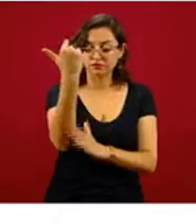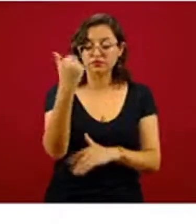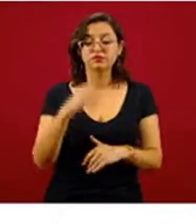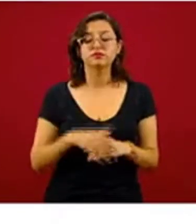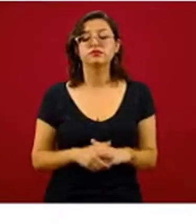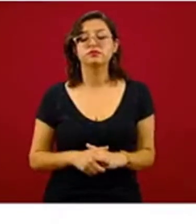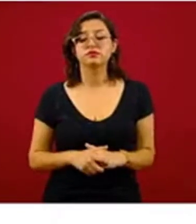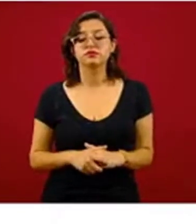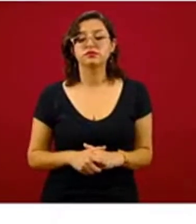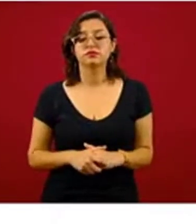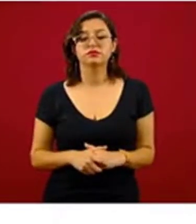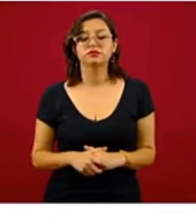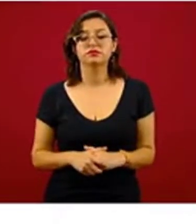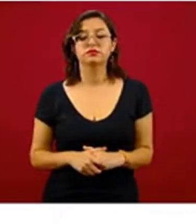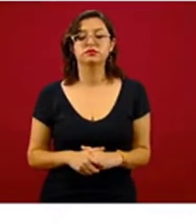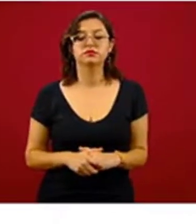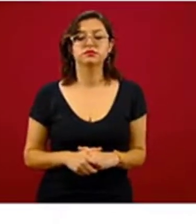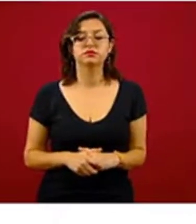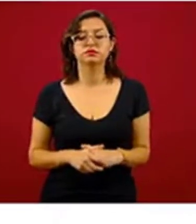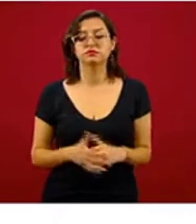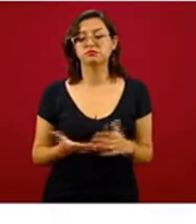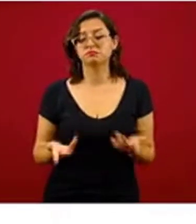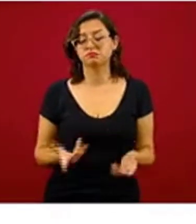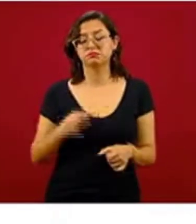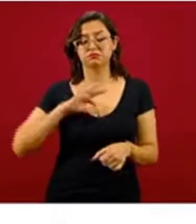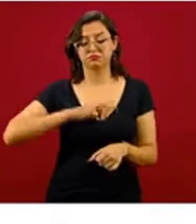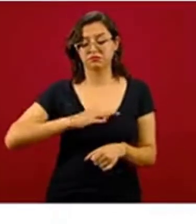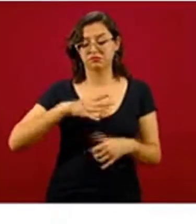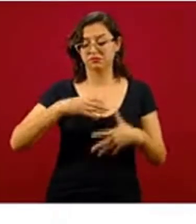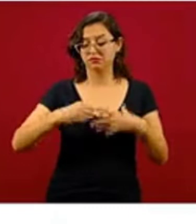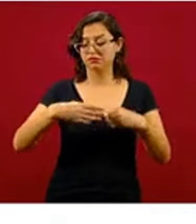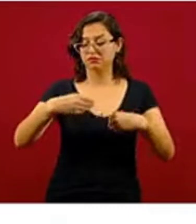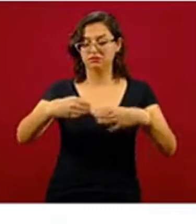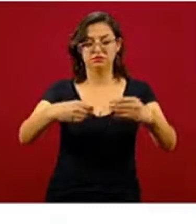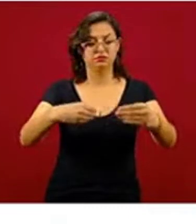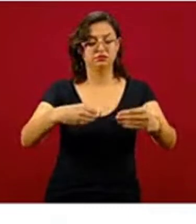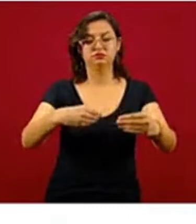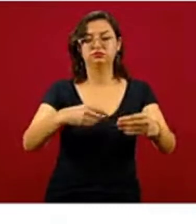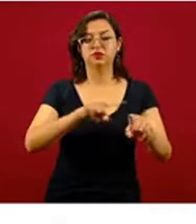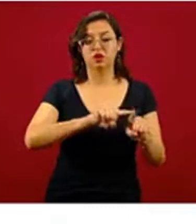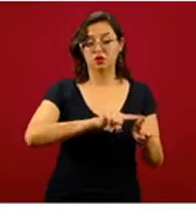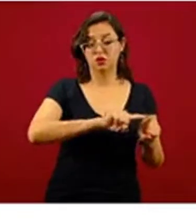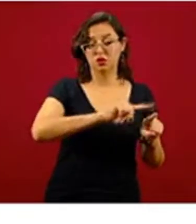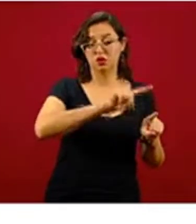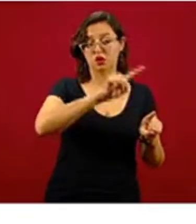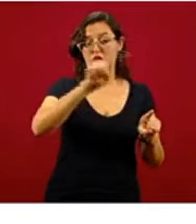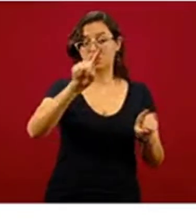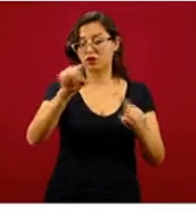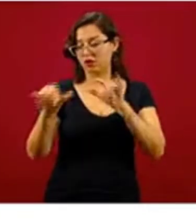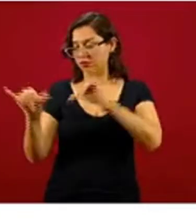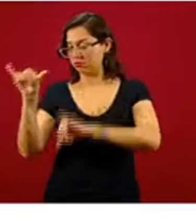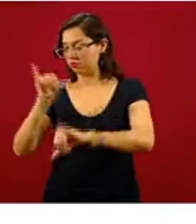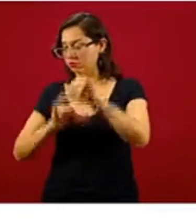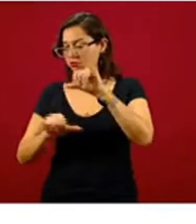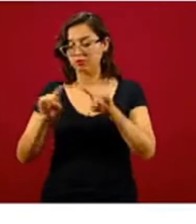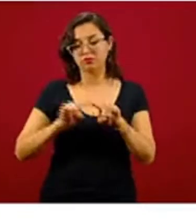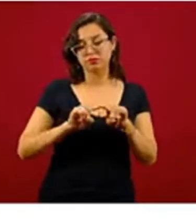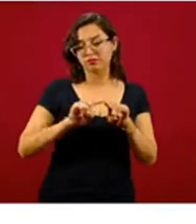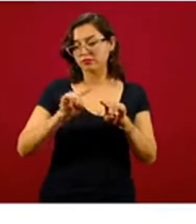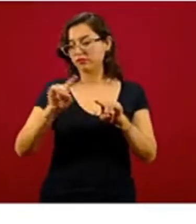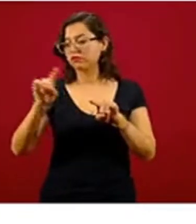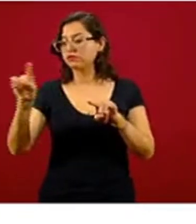nuestra curva epidémica, prácticamente es la misma tendencia y va a seguir esa misma tendencia, porque en México la